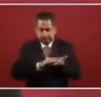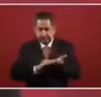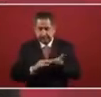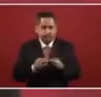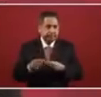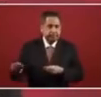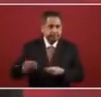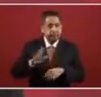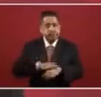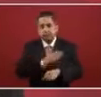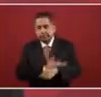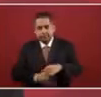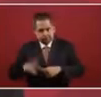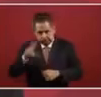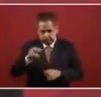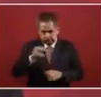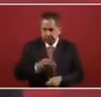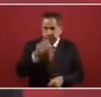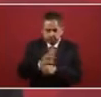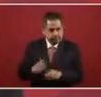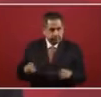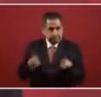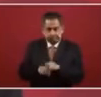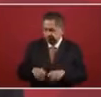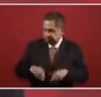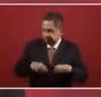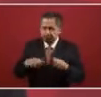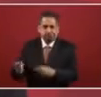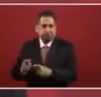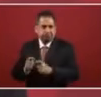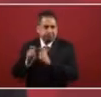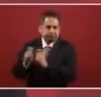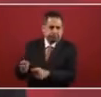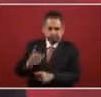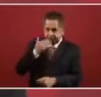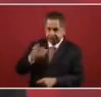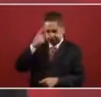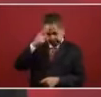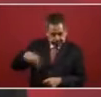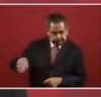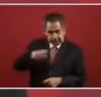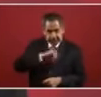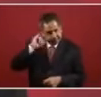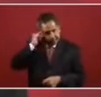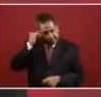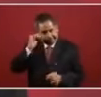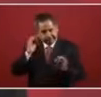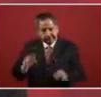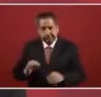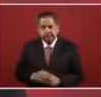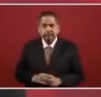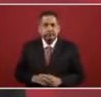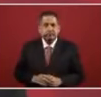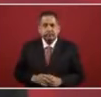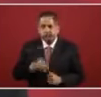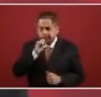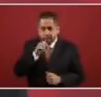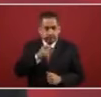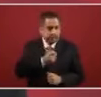puesto especial atención a que lleguen a tiempo y podemos decir que las